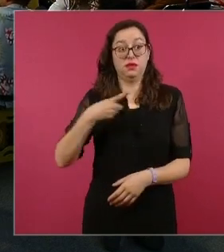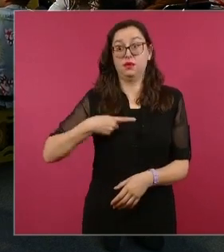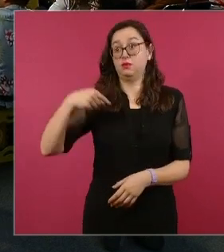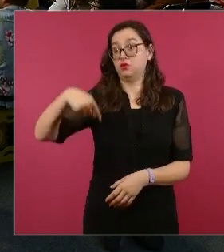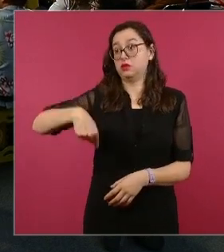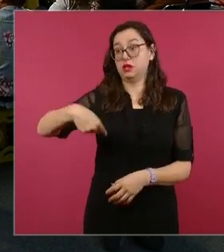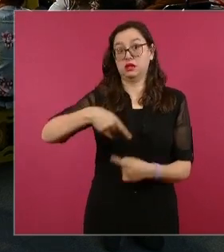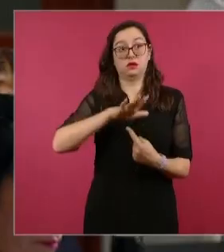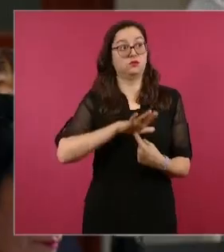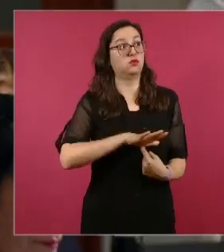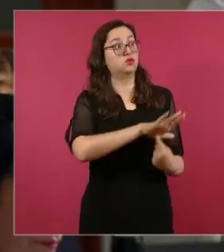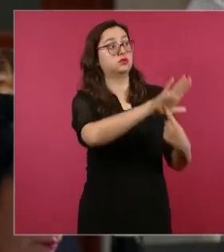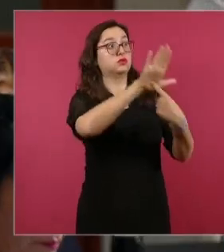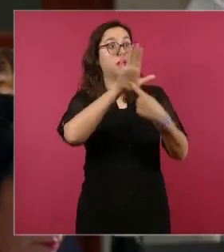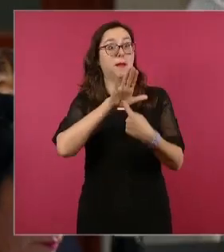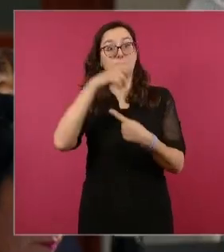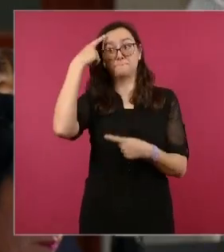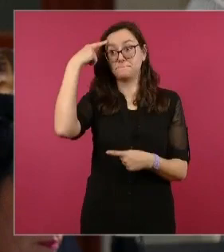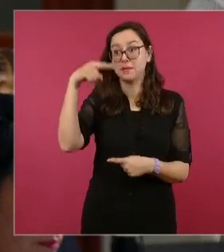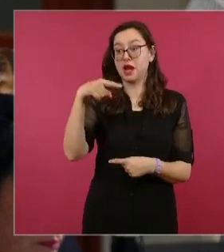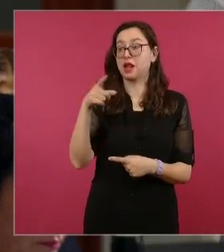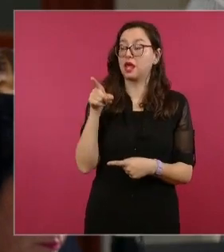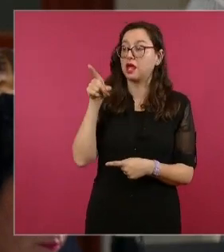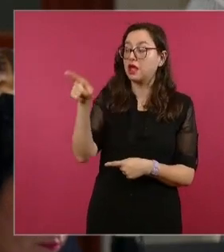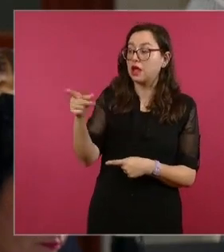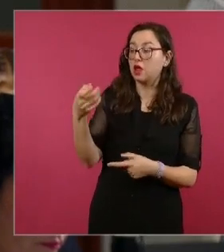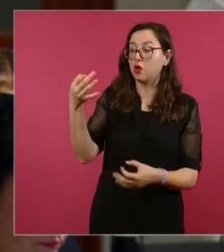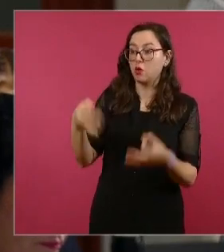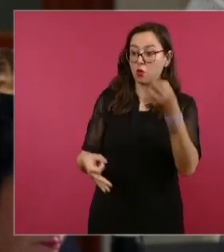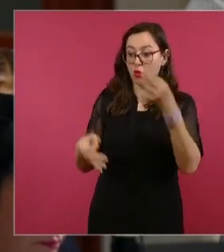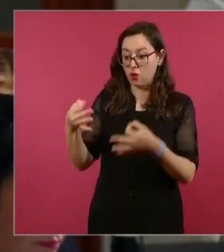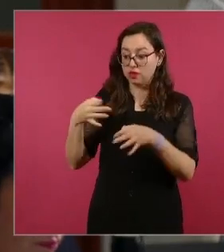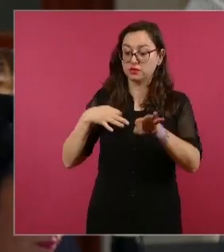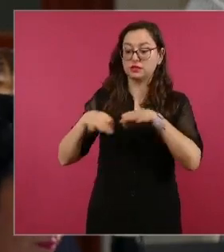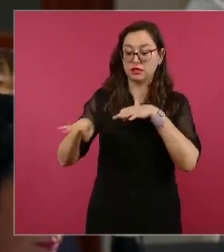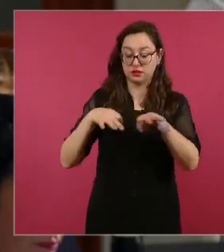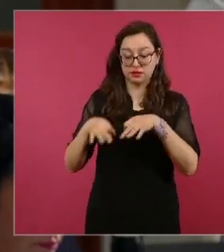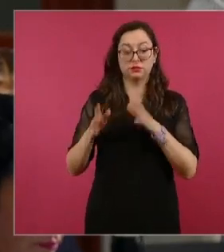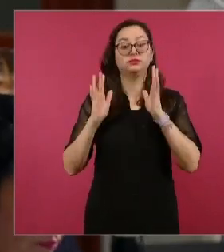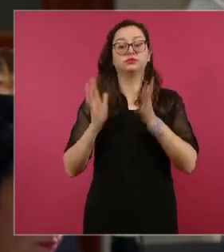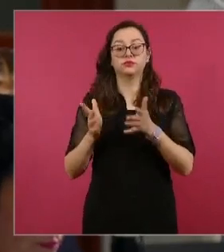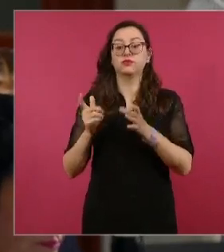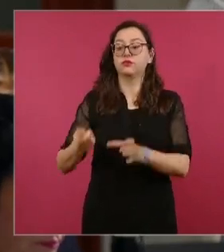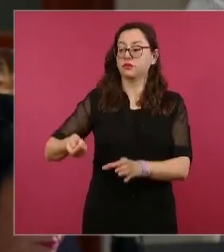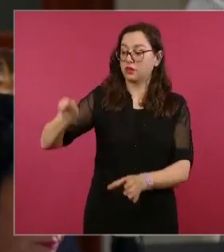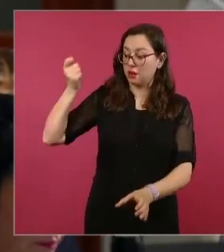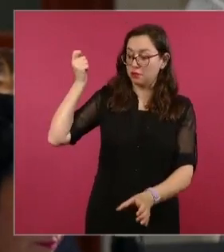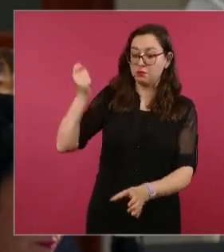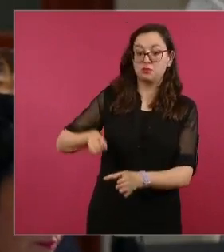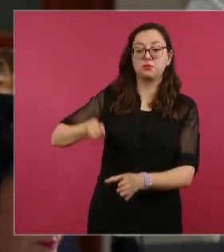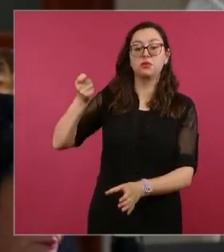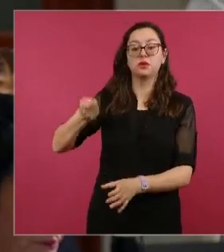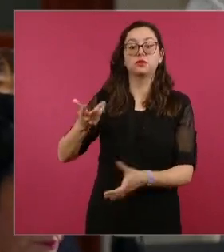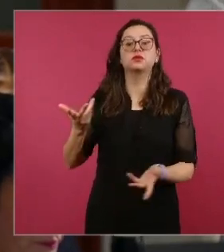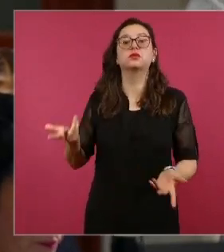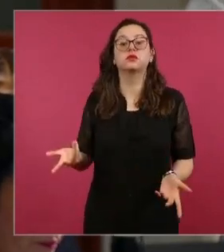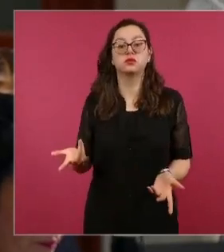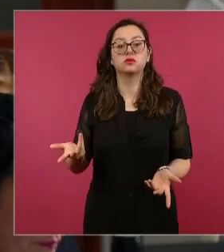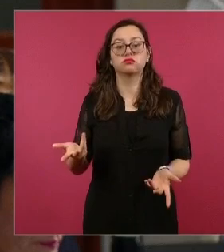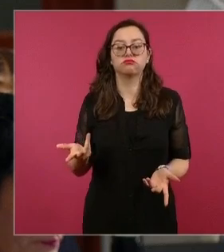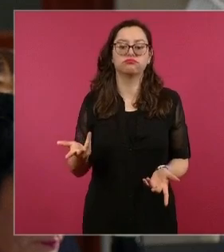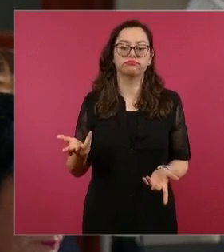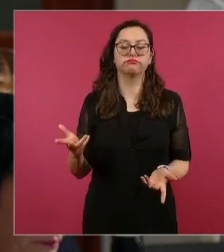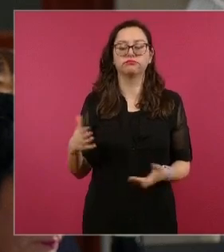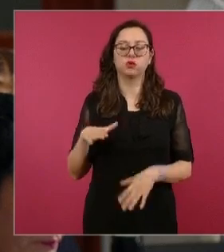que después de 20 años haga la sentencia, ya la ejecutó. Lógicamente la sentencia, presidente, pues vino